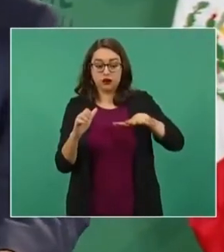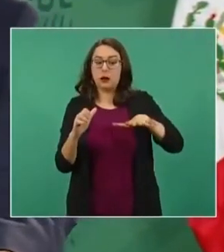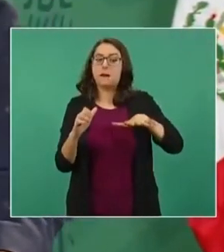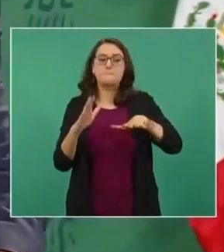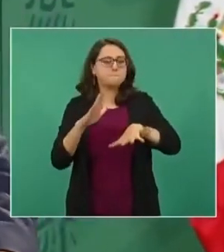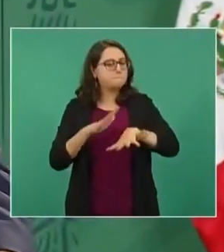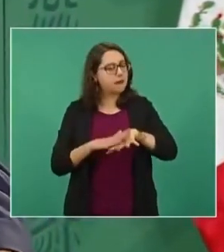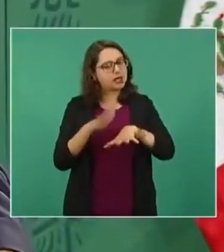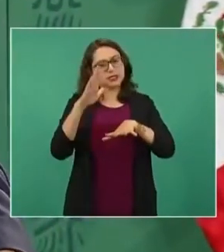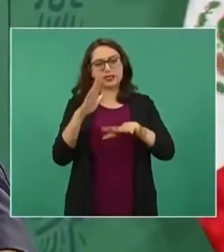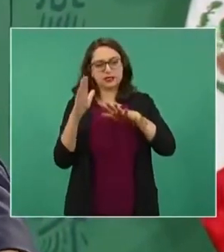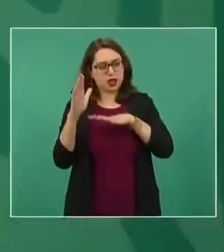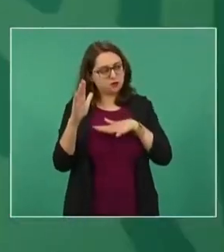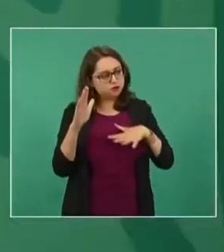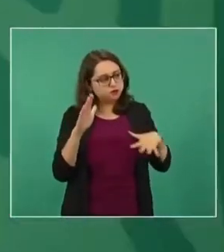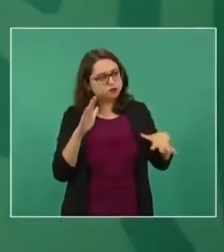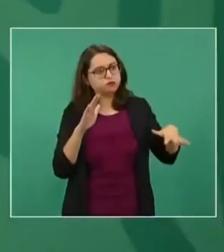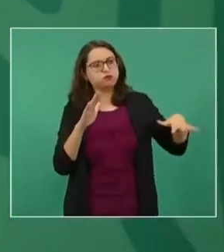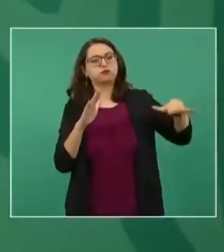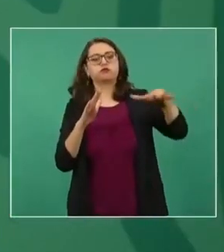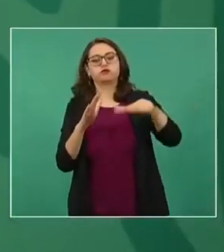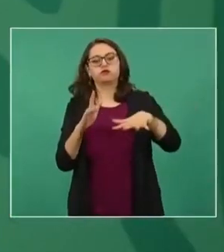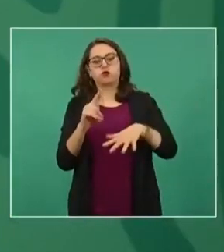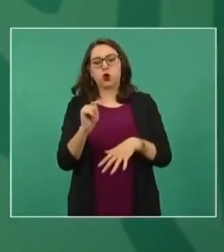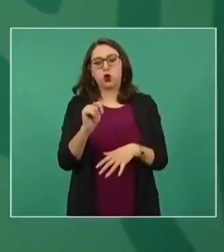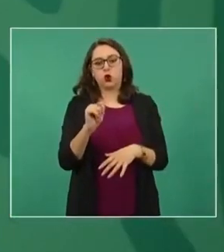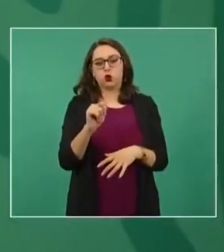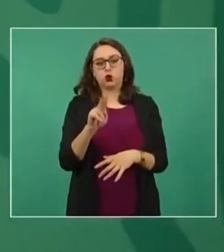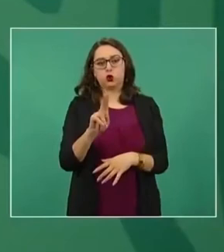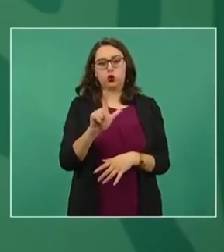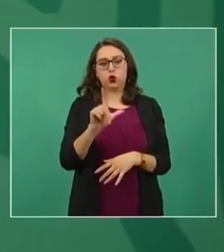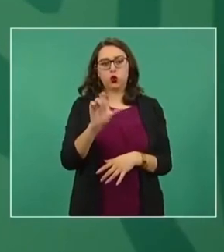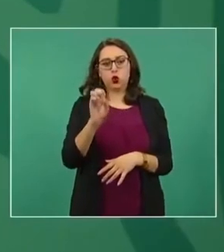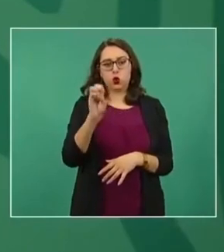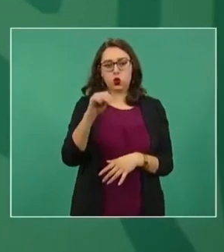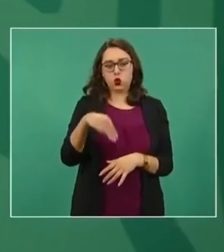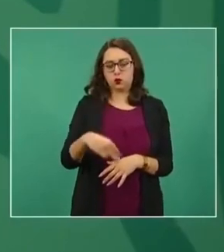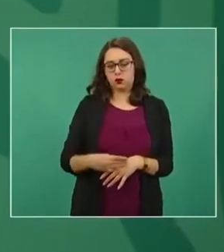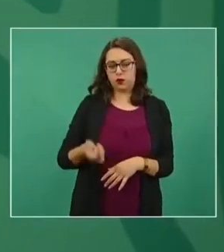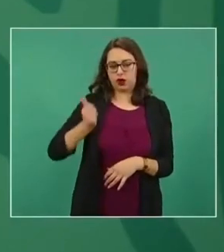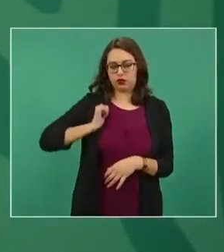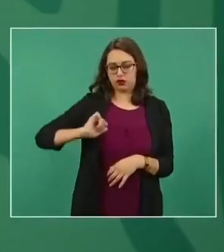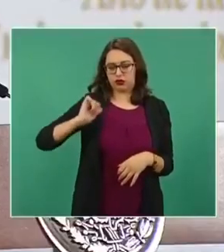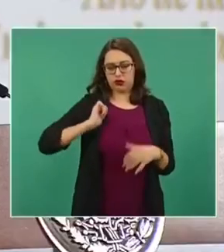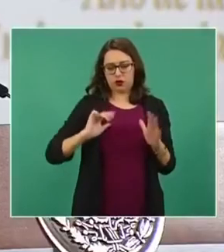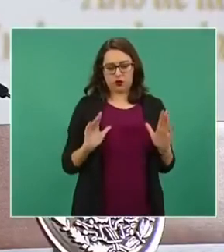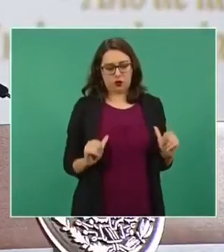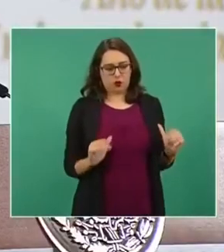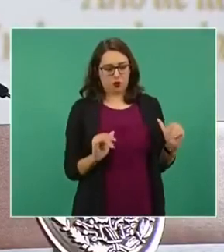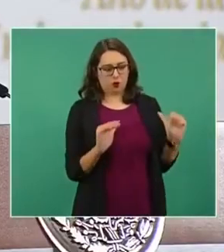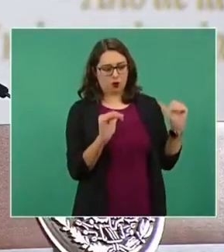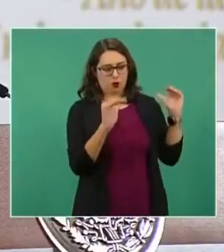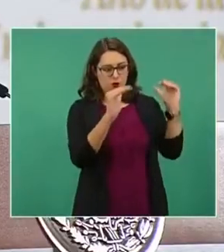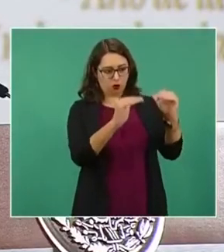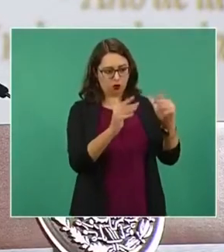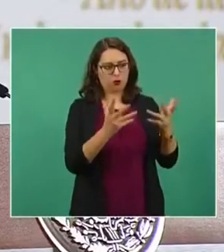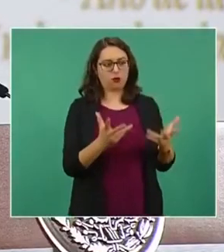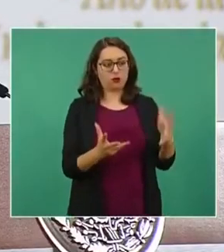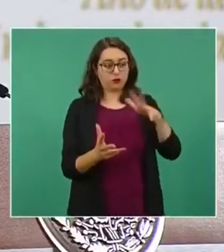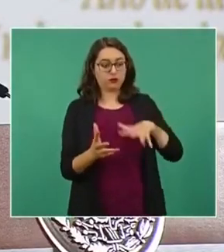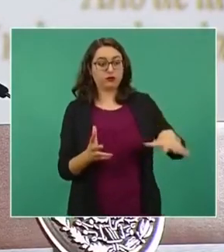arqueológico de Tulum, lo que es el actual aeropuerto de la Marina,